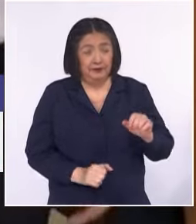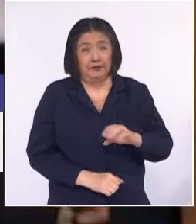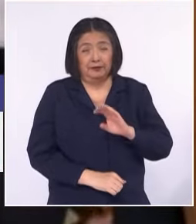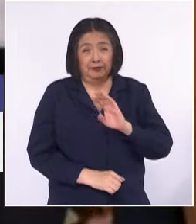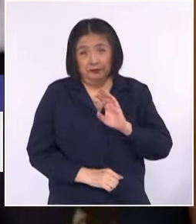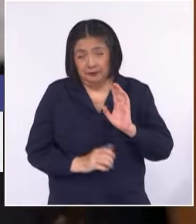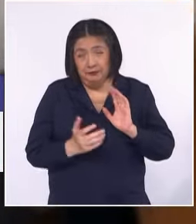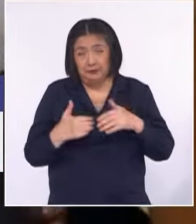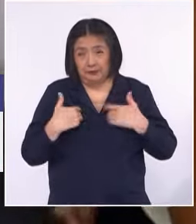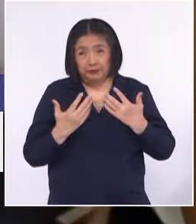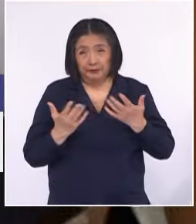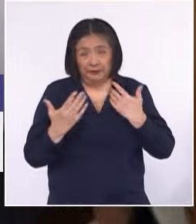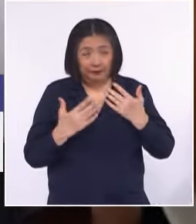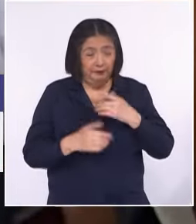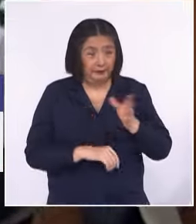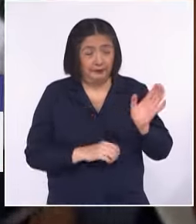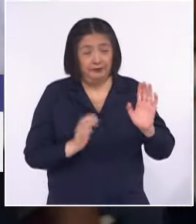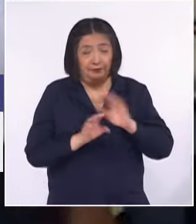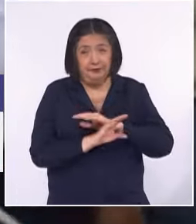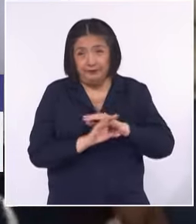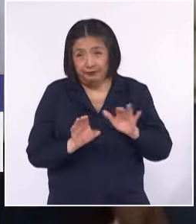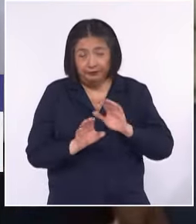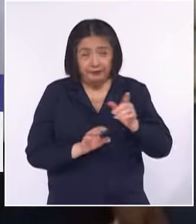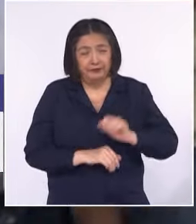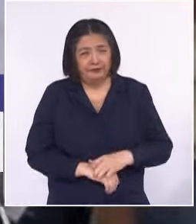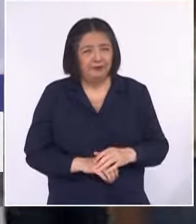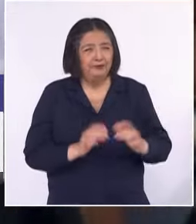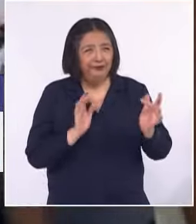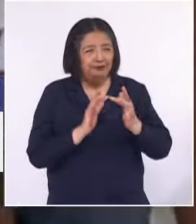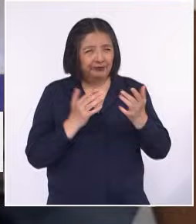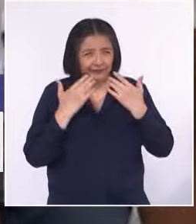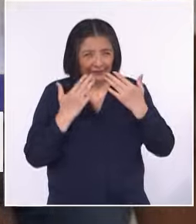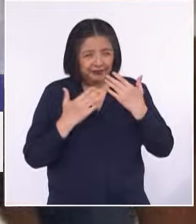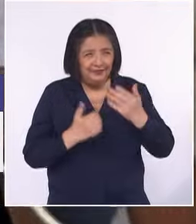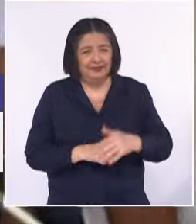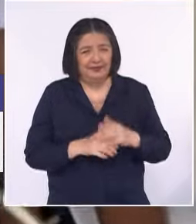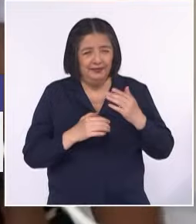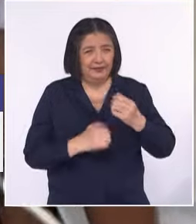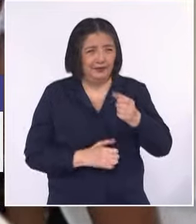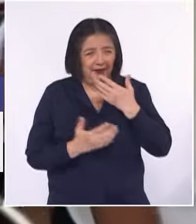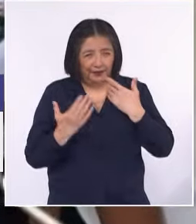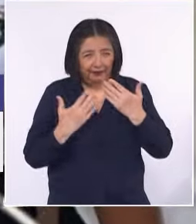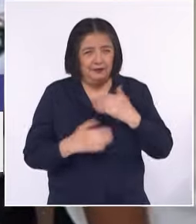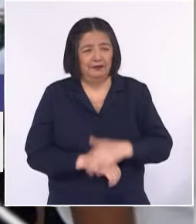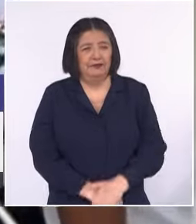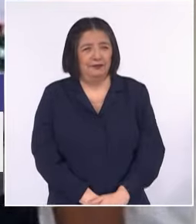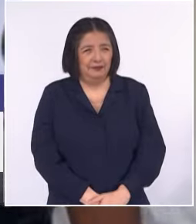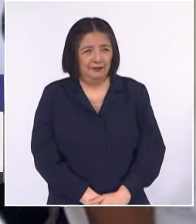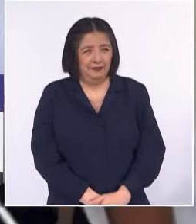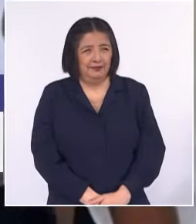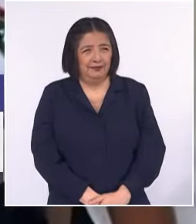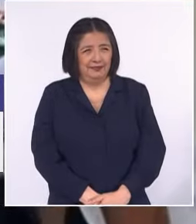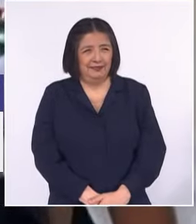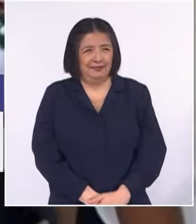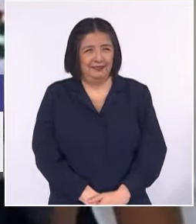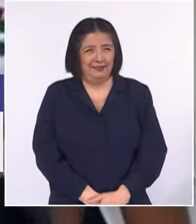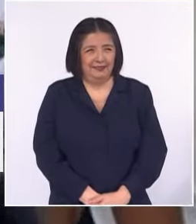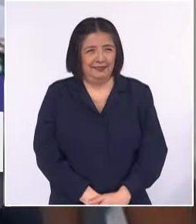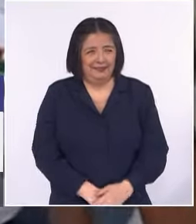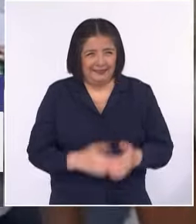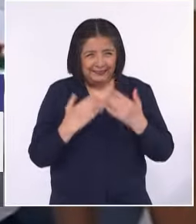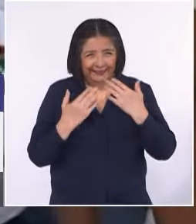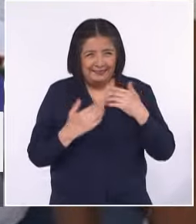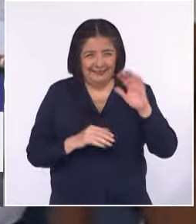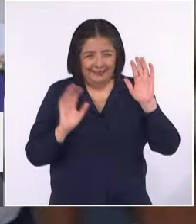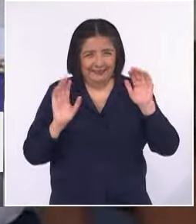Briana también para poder conversar con ellos y cerrar este enlace. Muchas gracias por haber conversado con nosotros. No,